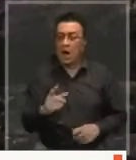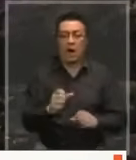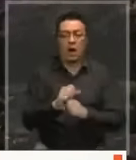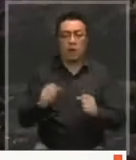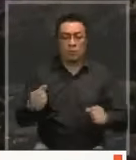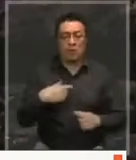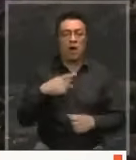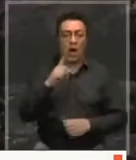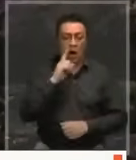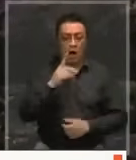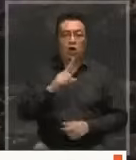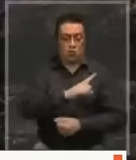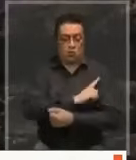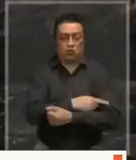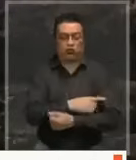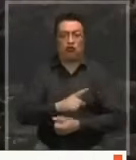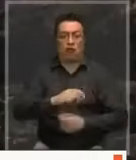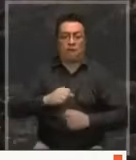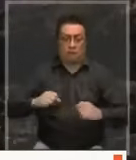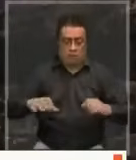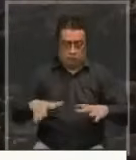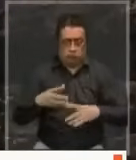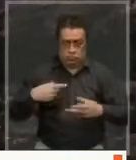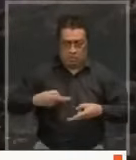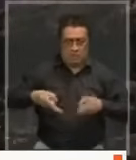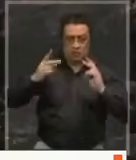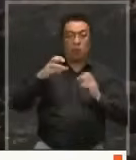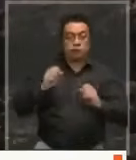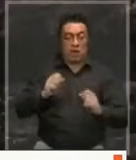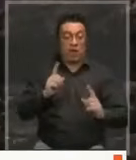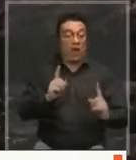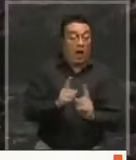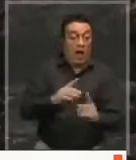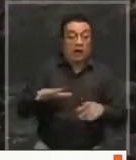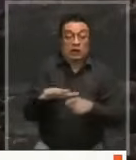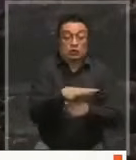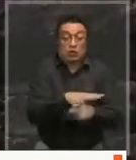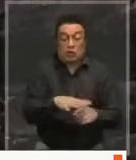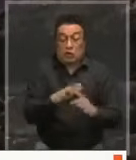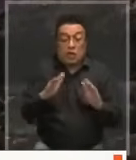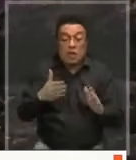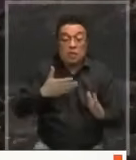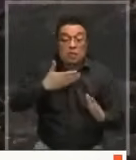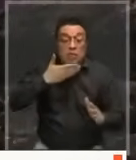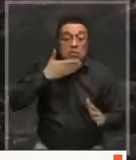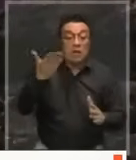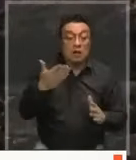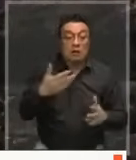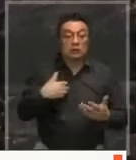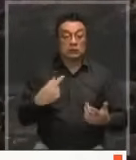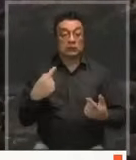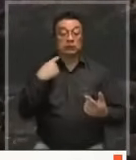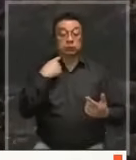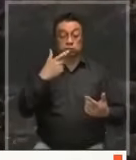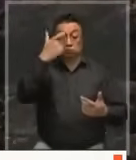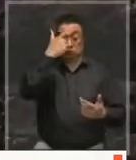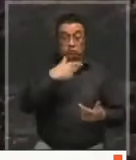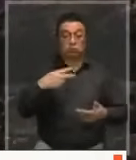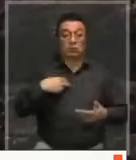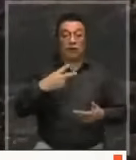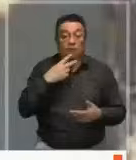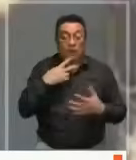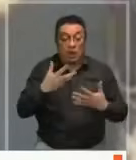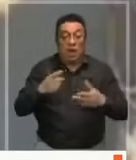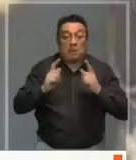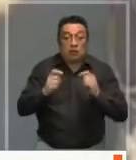potestad del uso de la fuerza, porque se pueden enfrentar a situaciones que inesperadamente amenacen con su propia